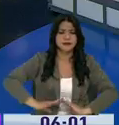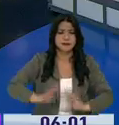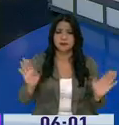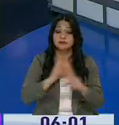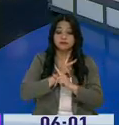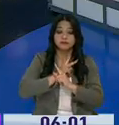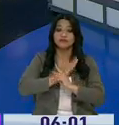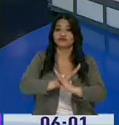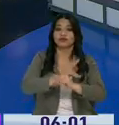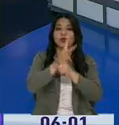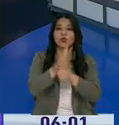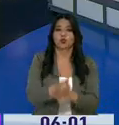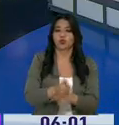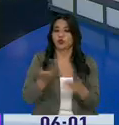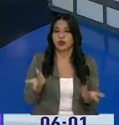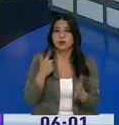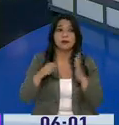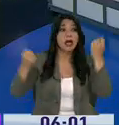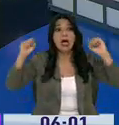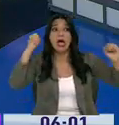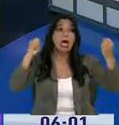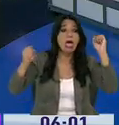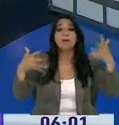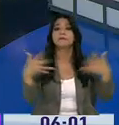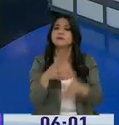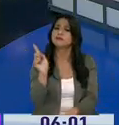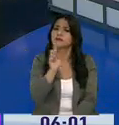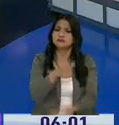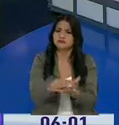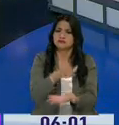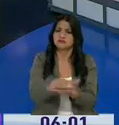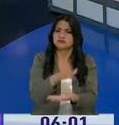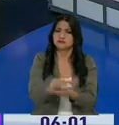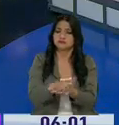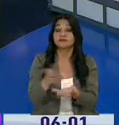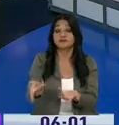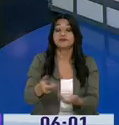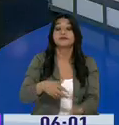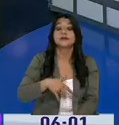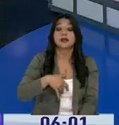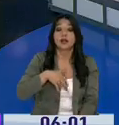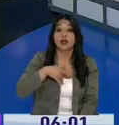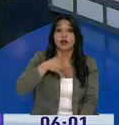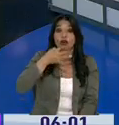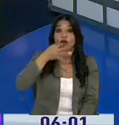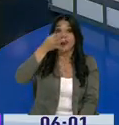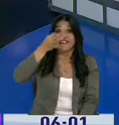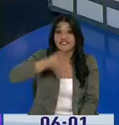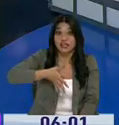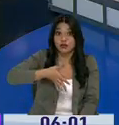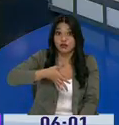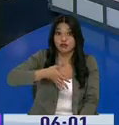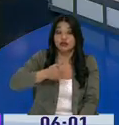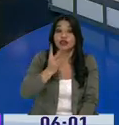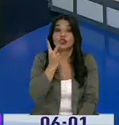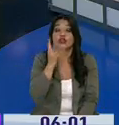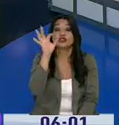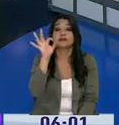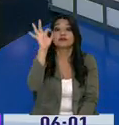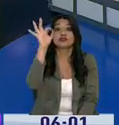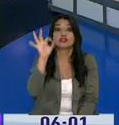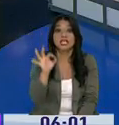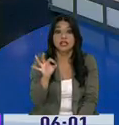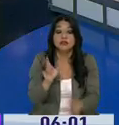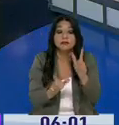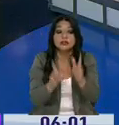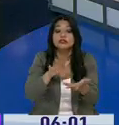hábitos. No hay por qué alterarse. Esa es la verdad. Tomemos en cuenta que el COVID-19 pues apenas tiene un 2% de